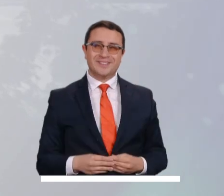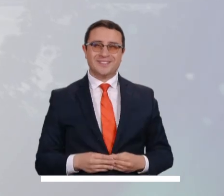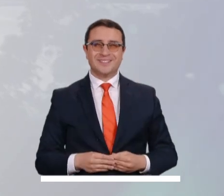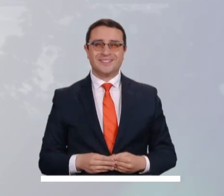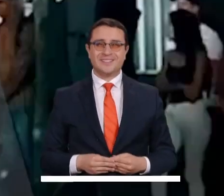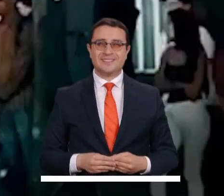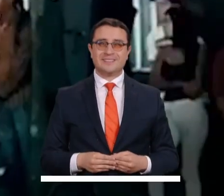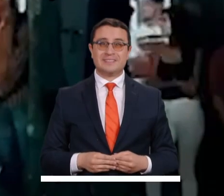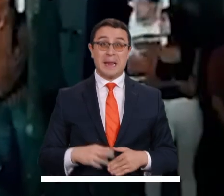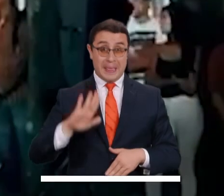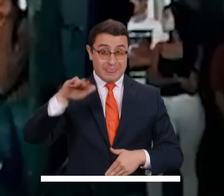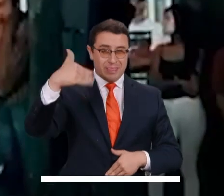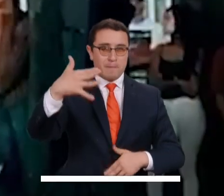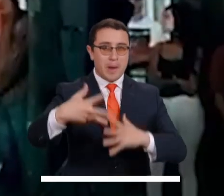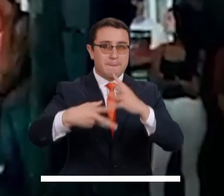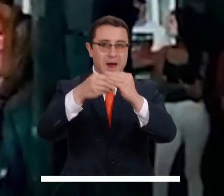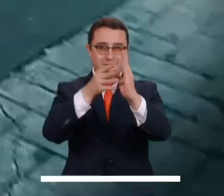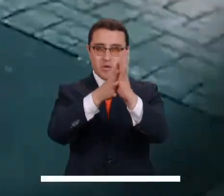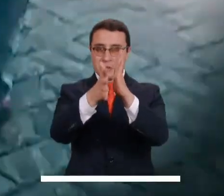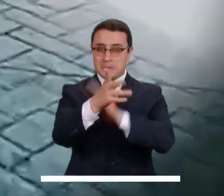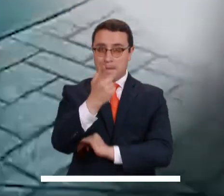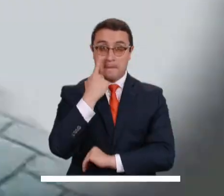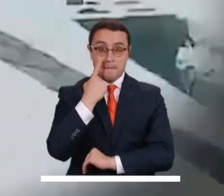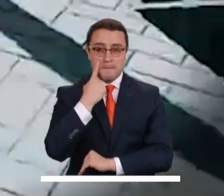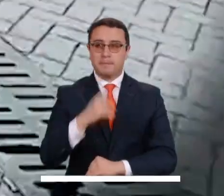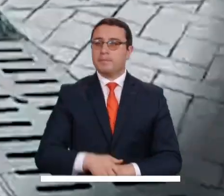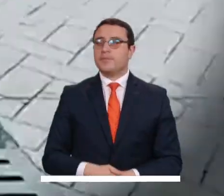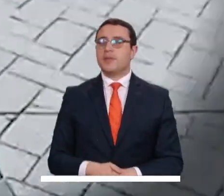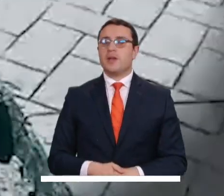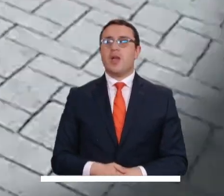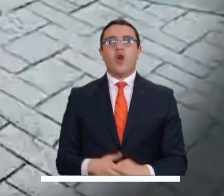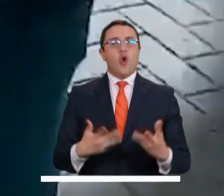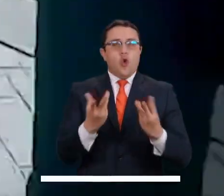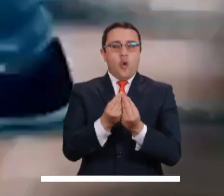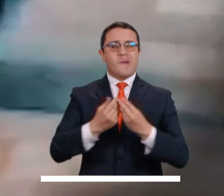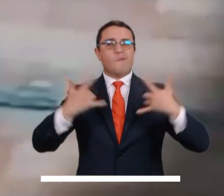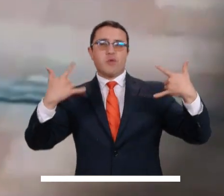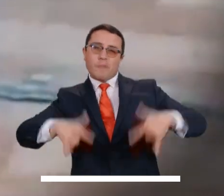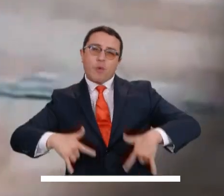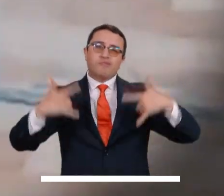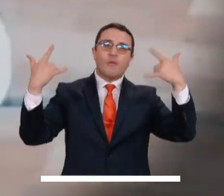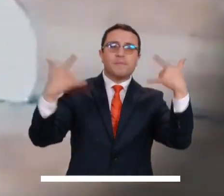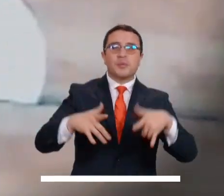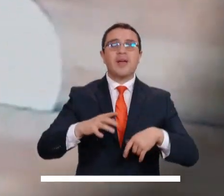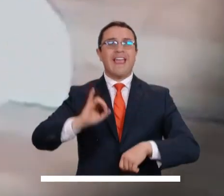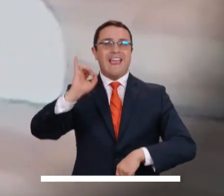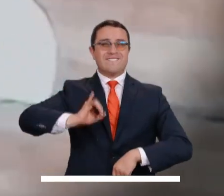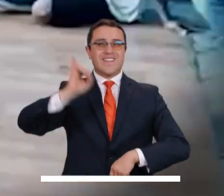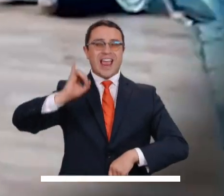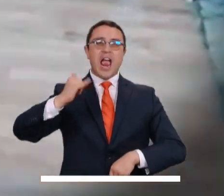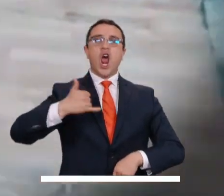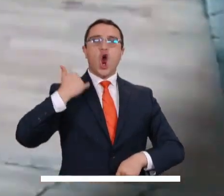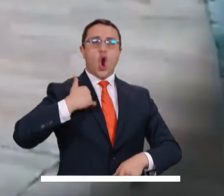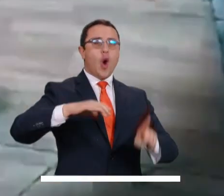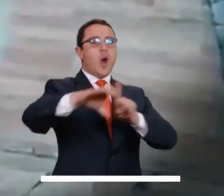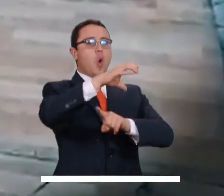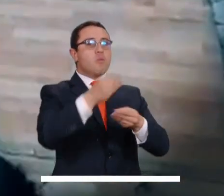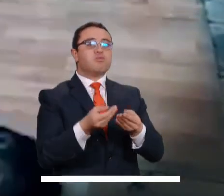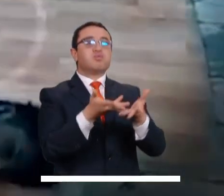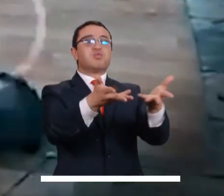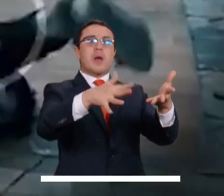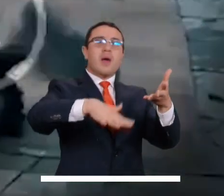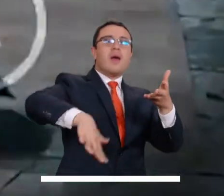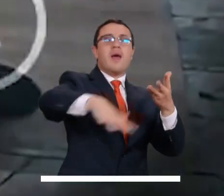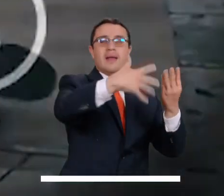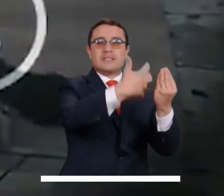Y más adelante, le contaremos la historia del grupo de rap que lleva alegría y cultura a los jóvenes de sectores vulnerables en